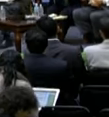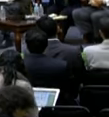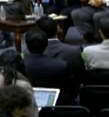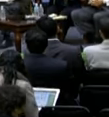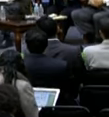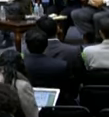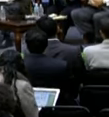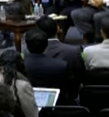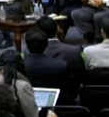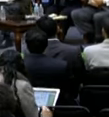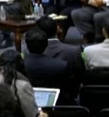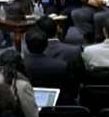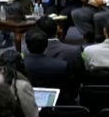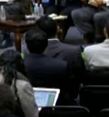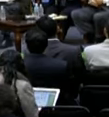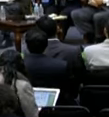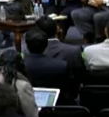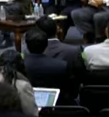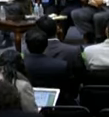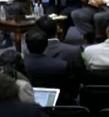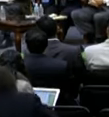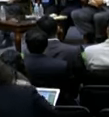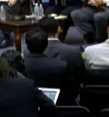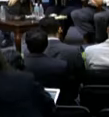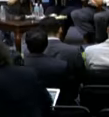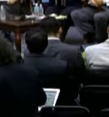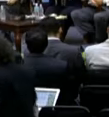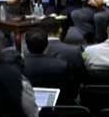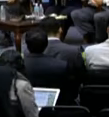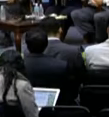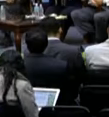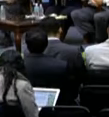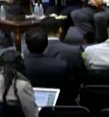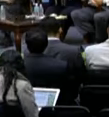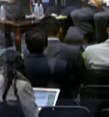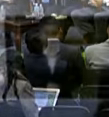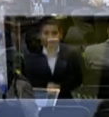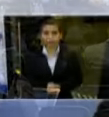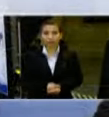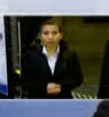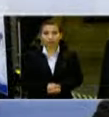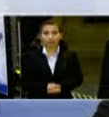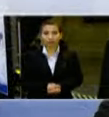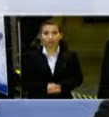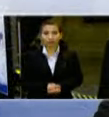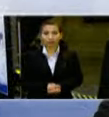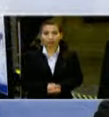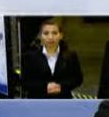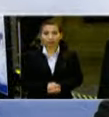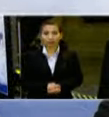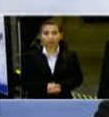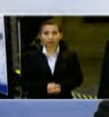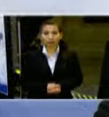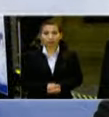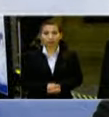Gaby Cuevas, por la invitación. Yo diría que en este tipo de eventos el Senado de la República